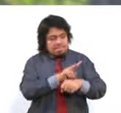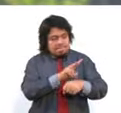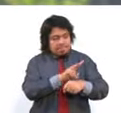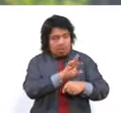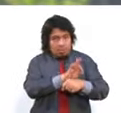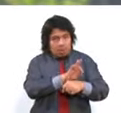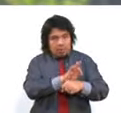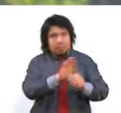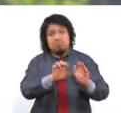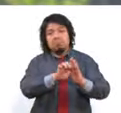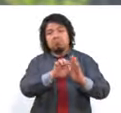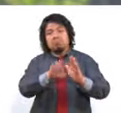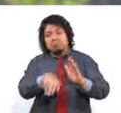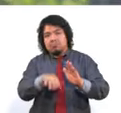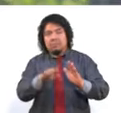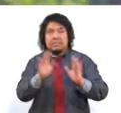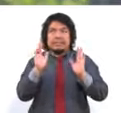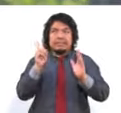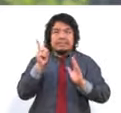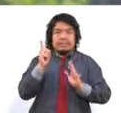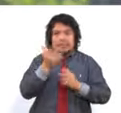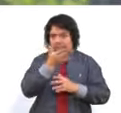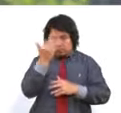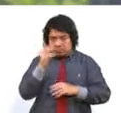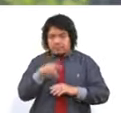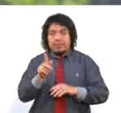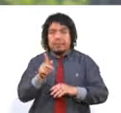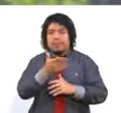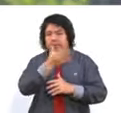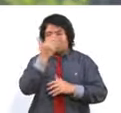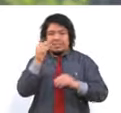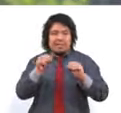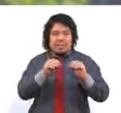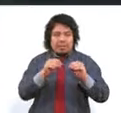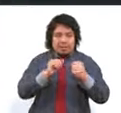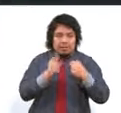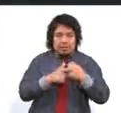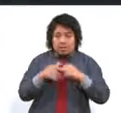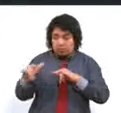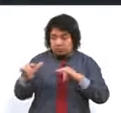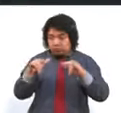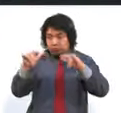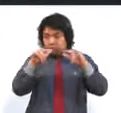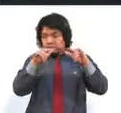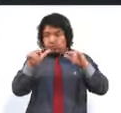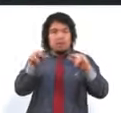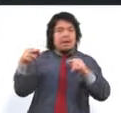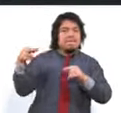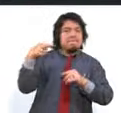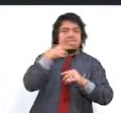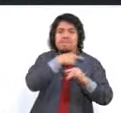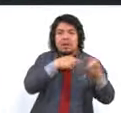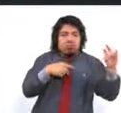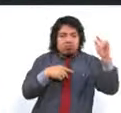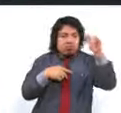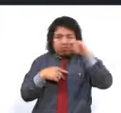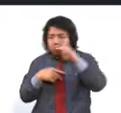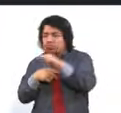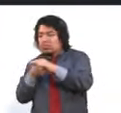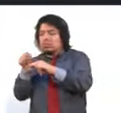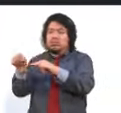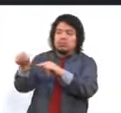En caso toquemos madera de alguna situación, estas aeronaves no tripuladas pueden llegar muy rápido y dar a conocer